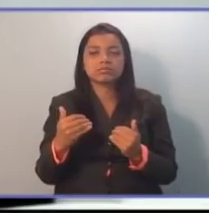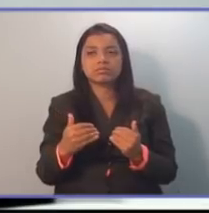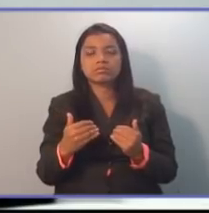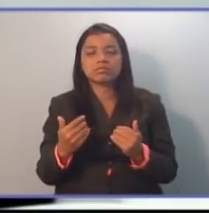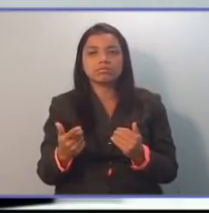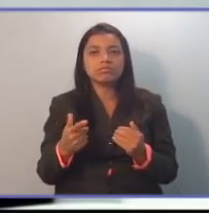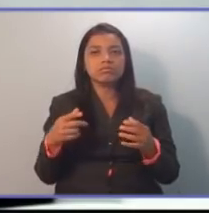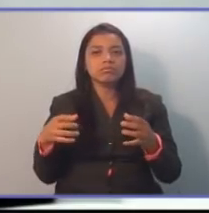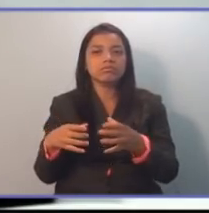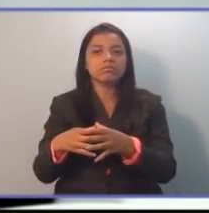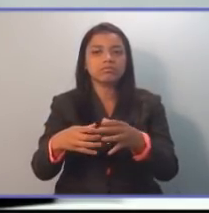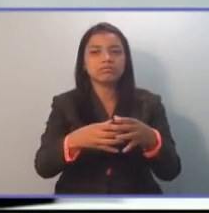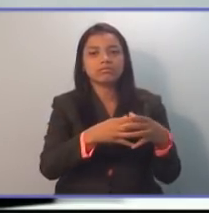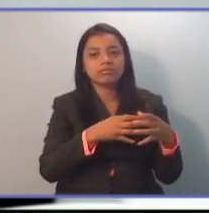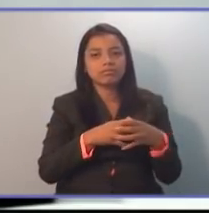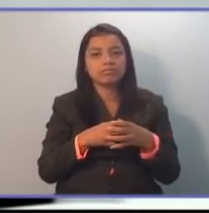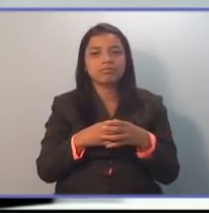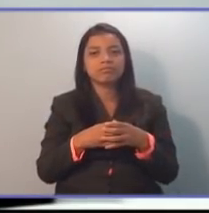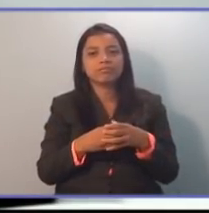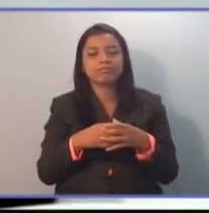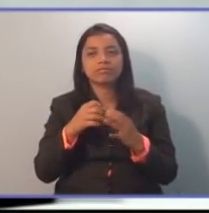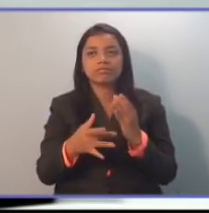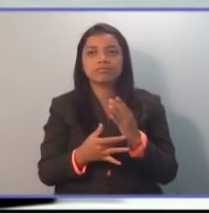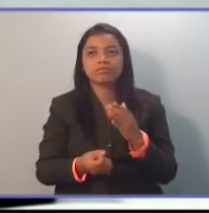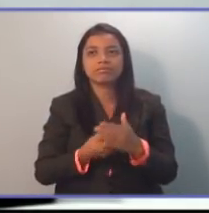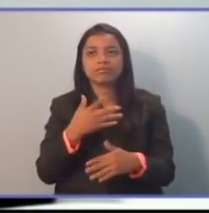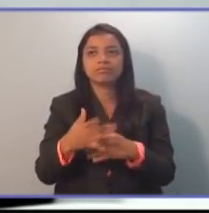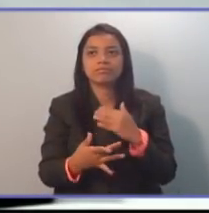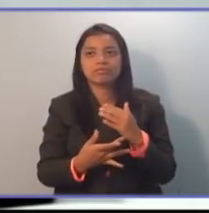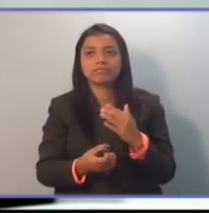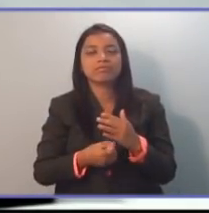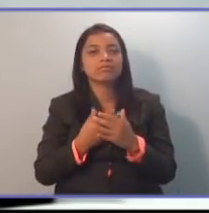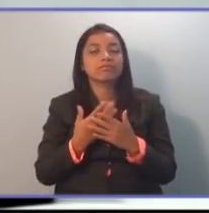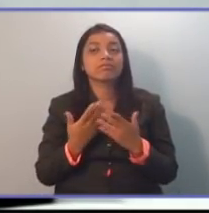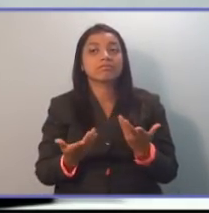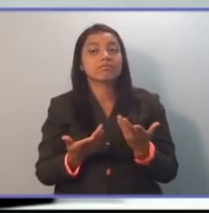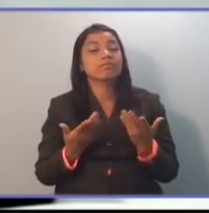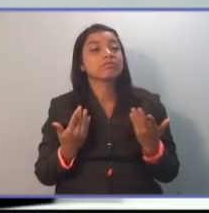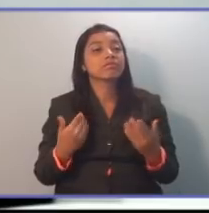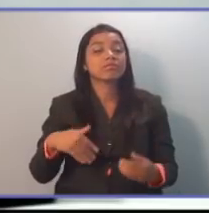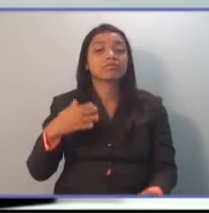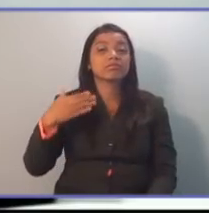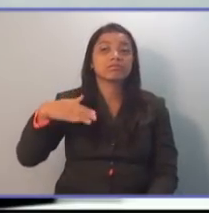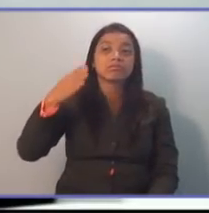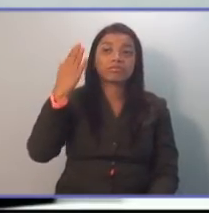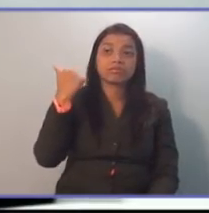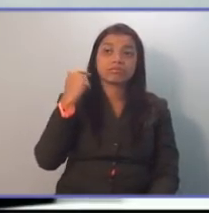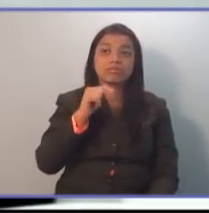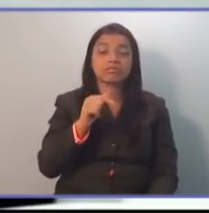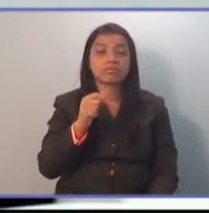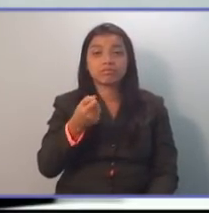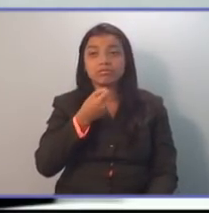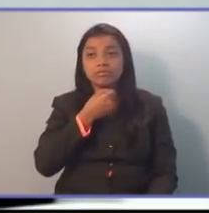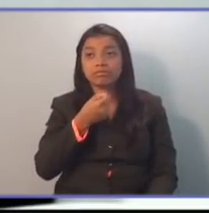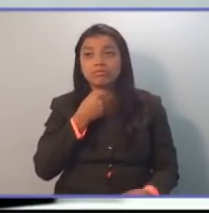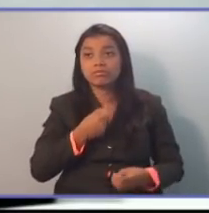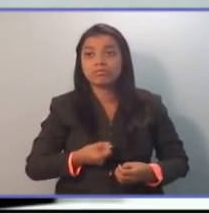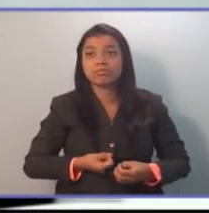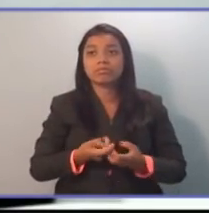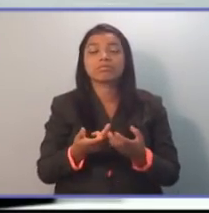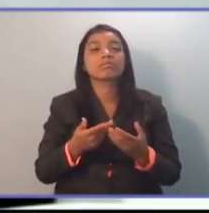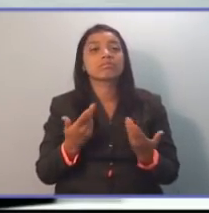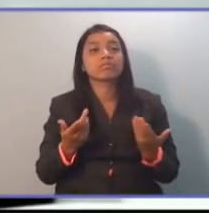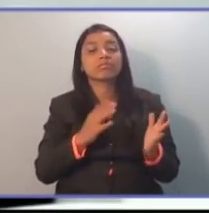de equipo, de tecnología, puesto que también atrás quedó incluso la notificación que se hacía